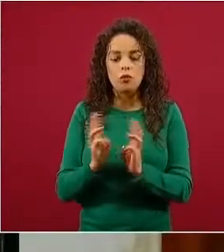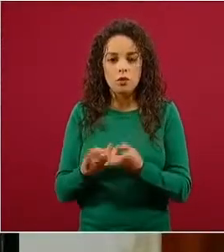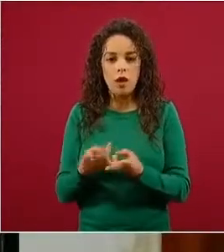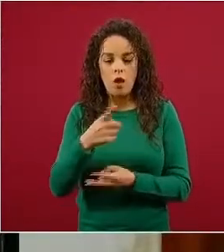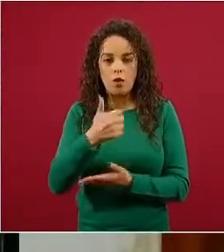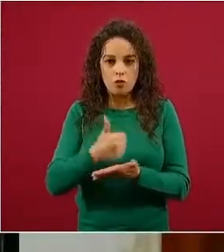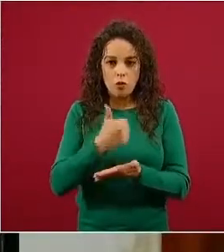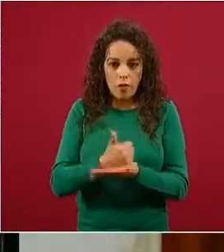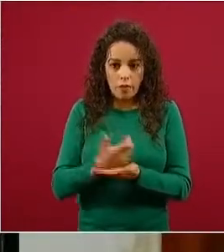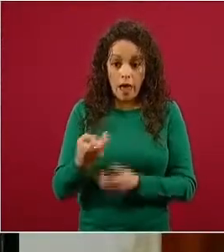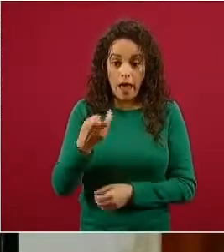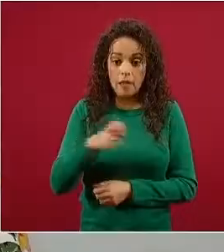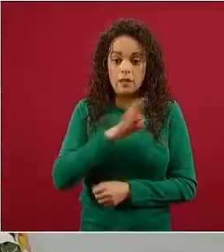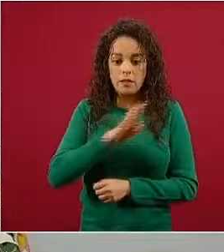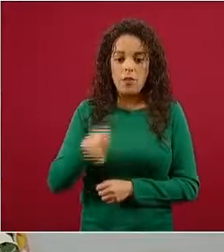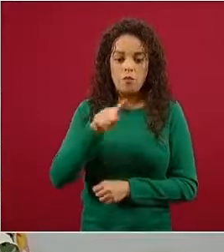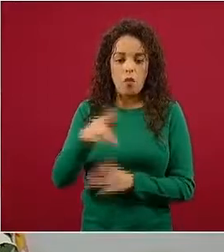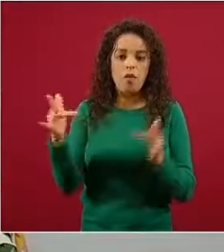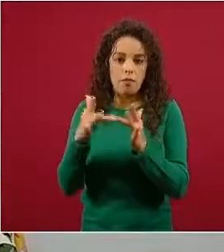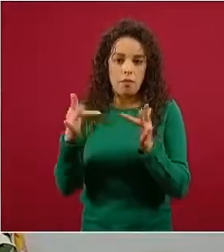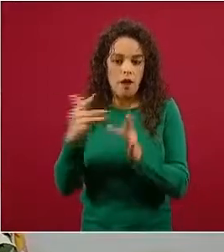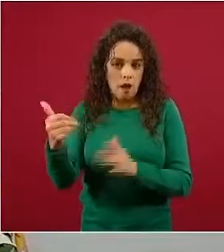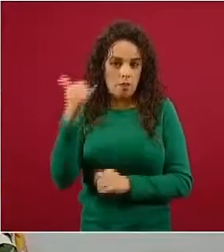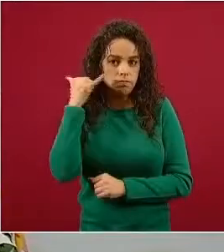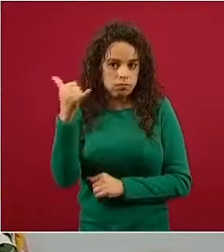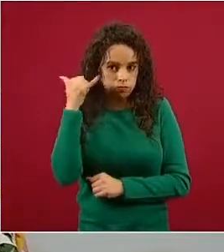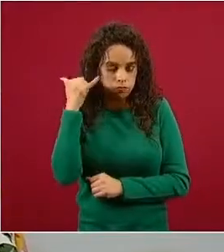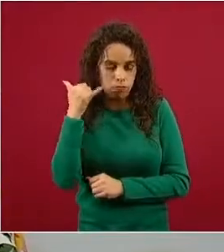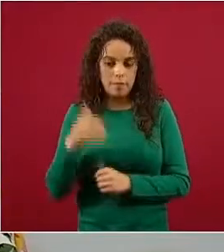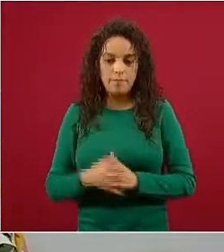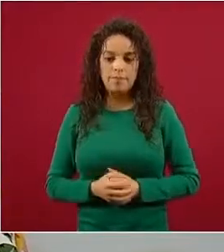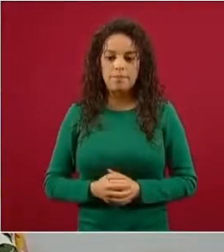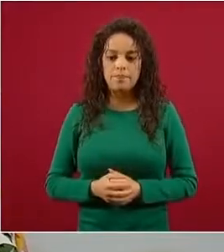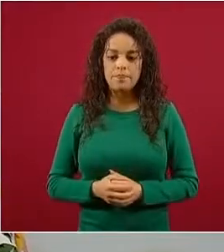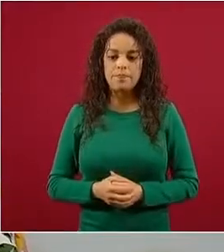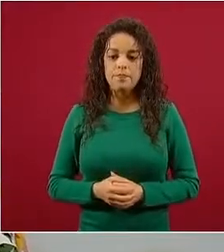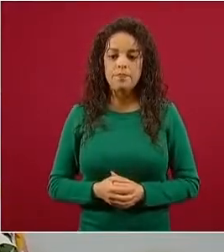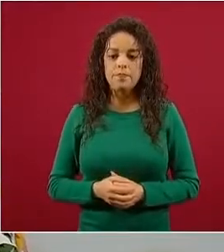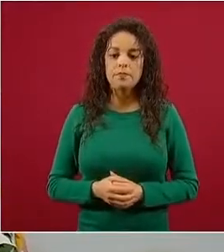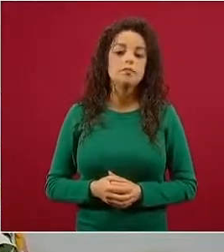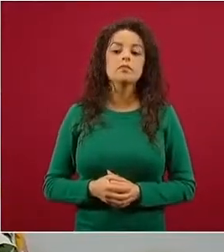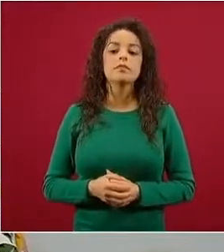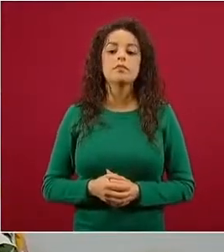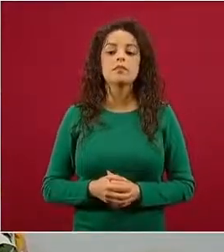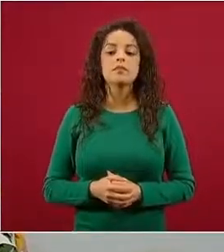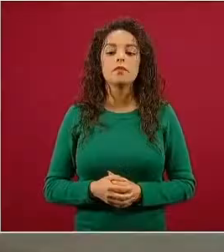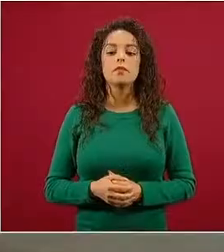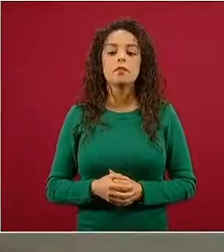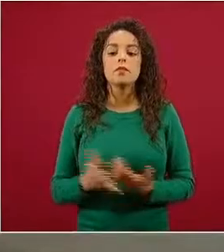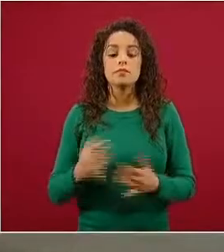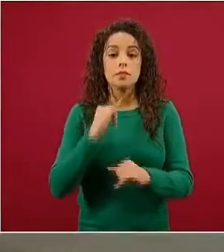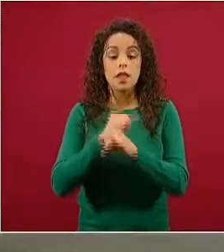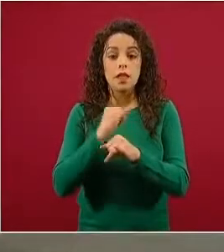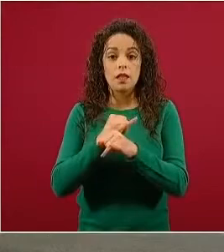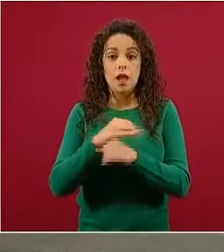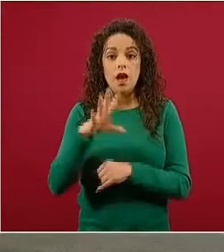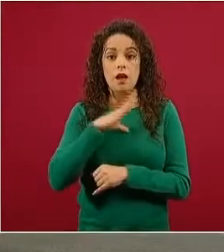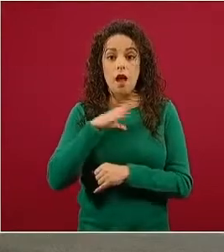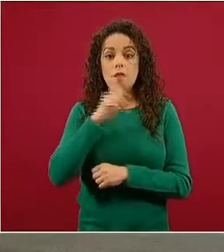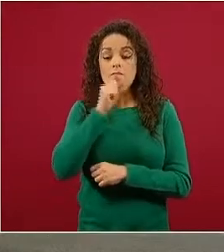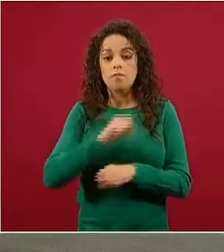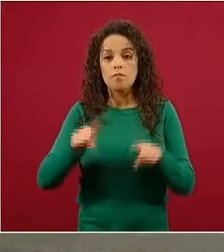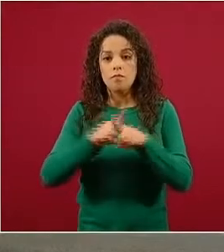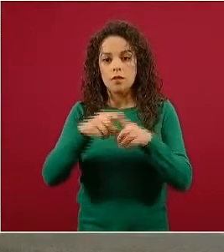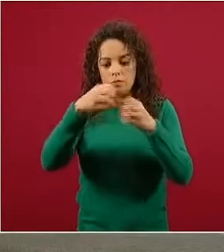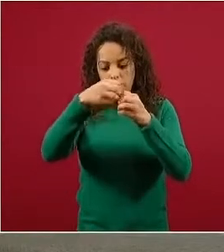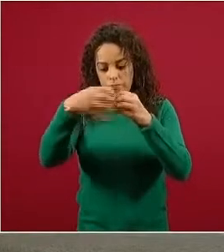como lo decíamos al principio de la pandemia, por algún tema de pánico. Y realmente, si nosotros marcamos la línea de la vida, también